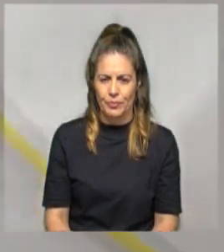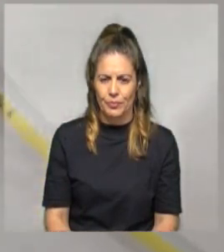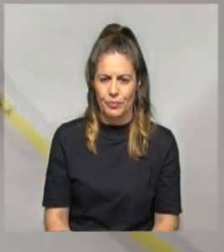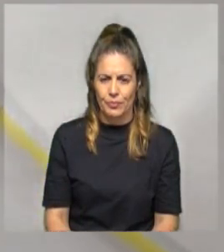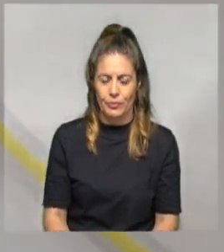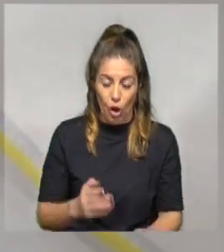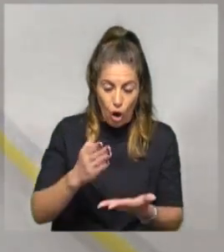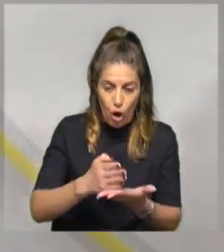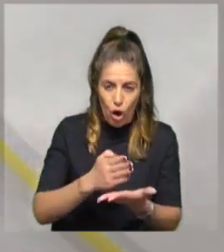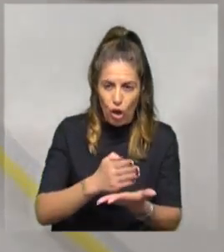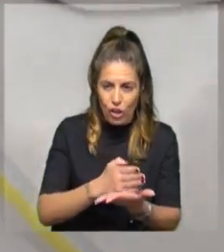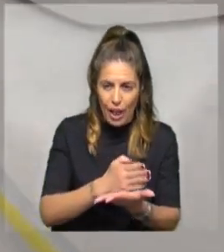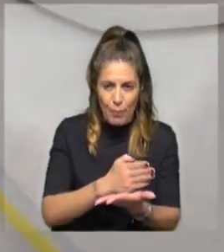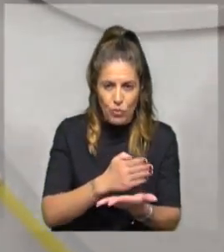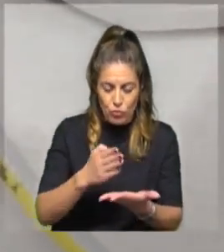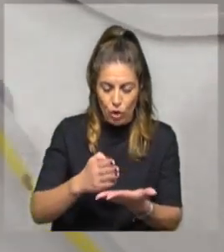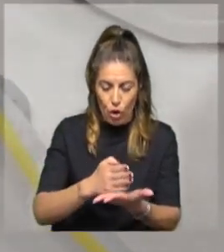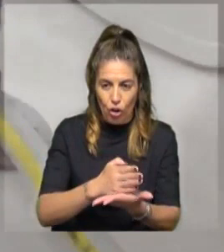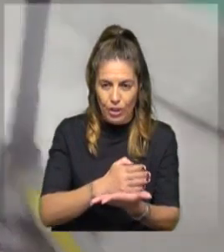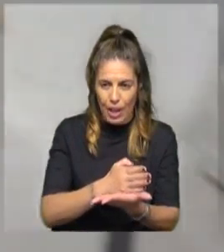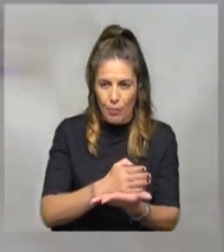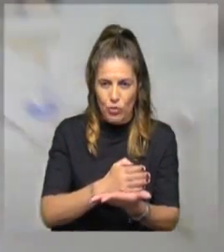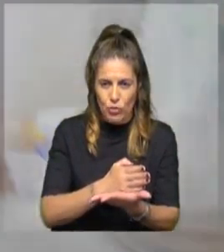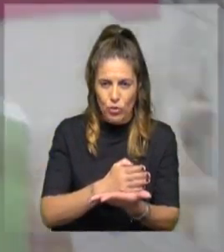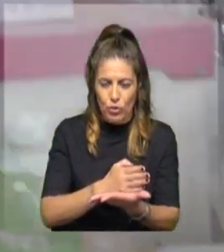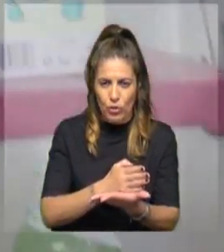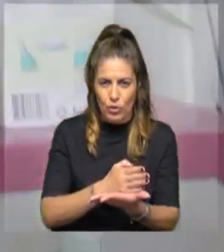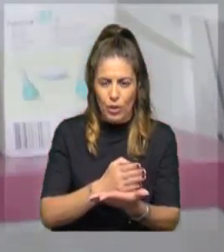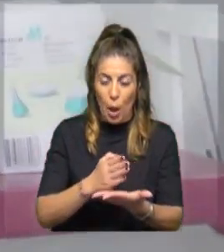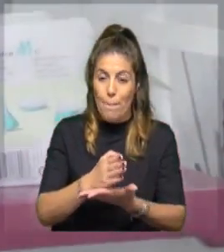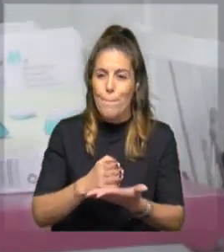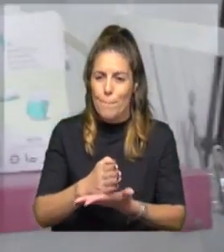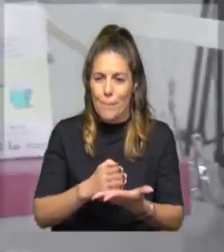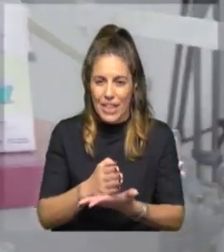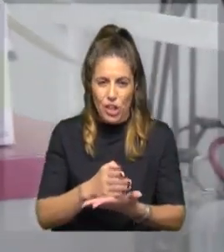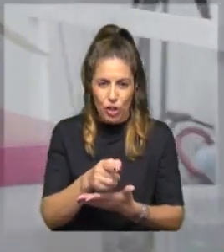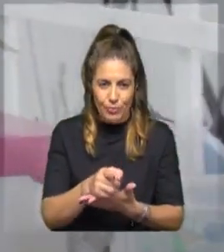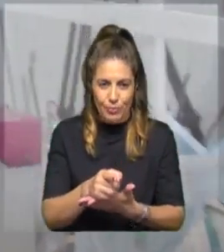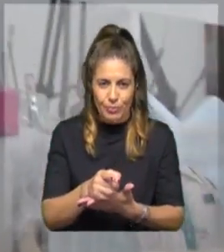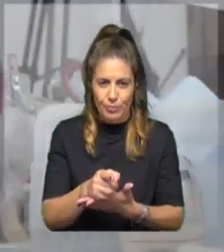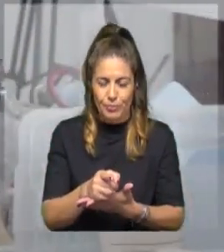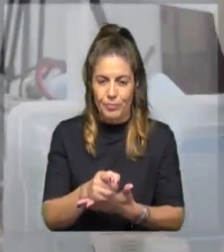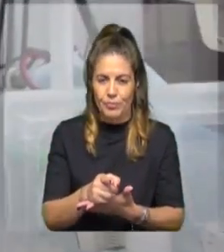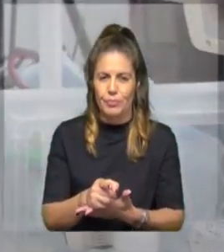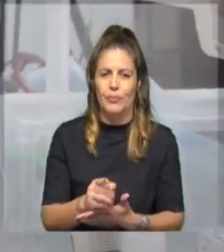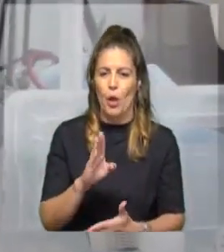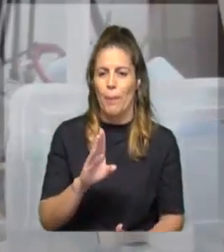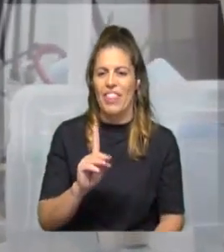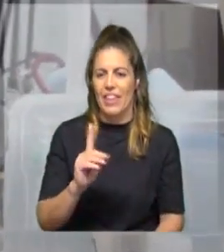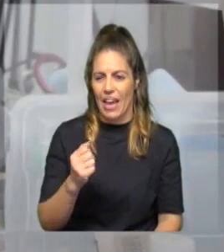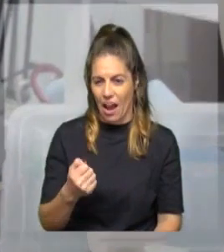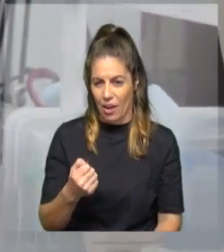Entonces cortamos segmentos de medio cultivo, agar PDA es agar papa